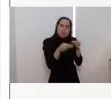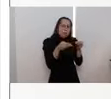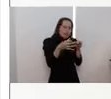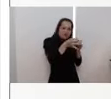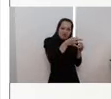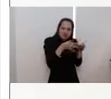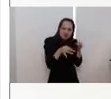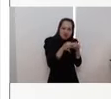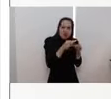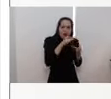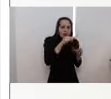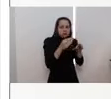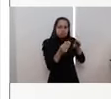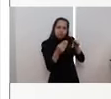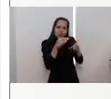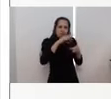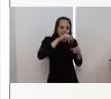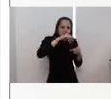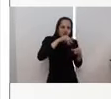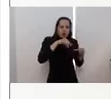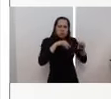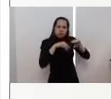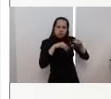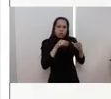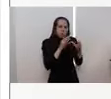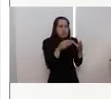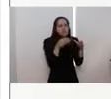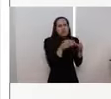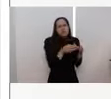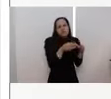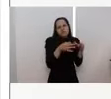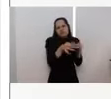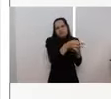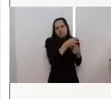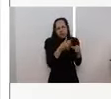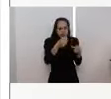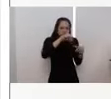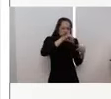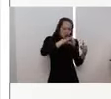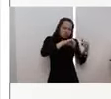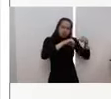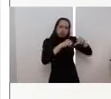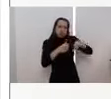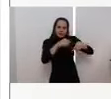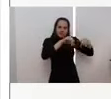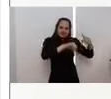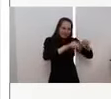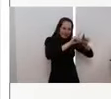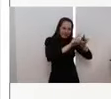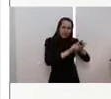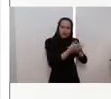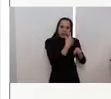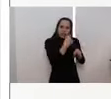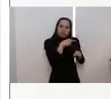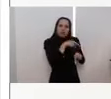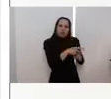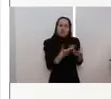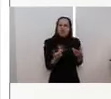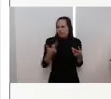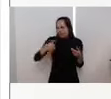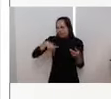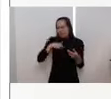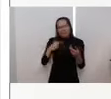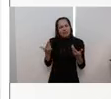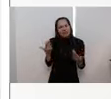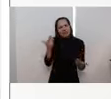magistrales líquidas y semi solares si se leen semisólidas y el re envase de medicamentos sólidos y líquidos que obtenemos de ventaja con